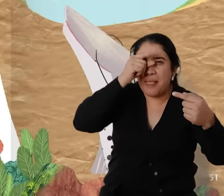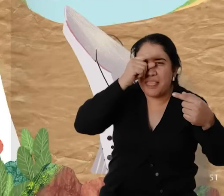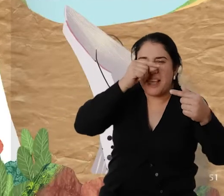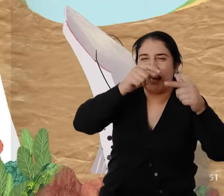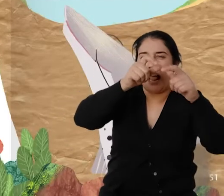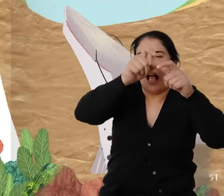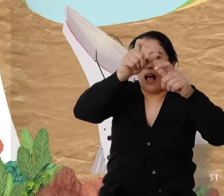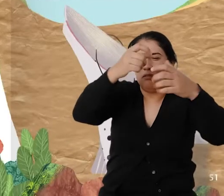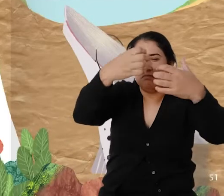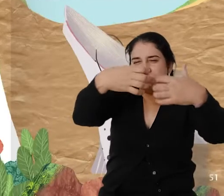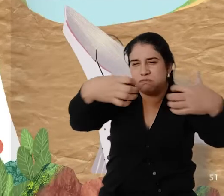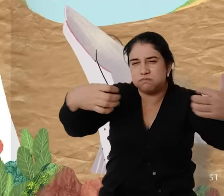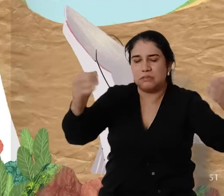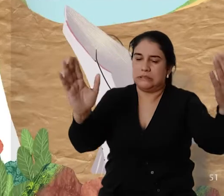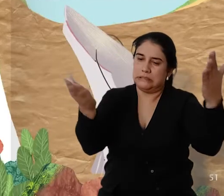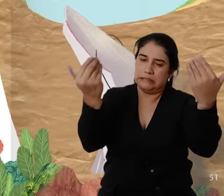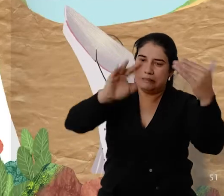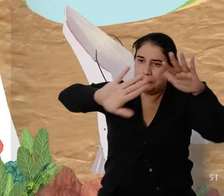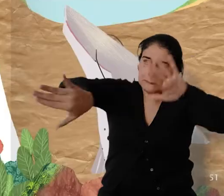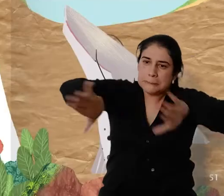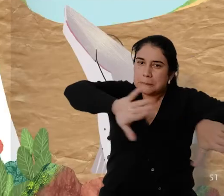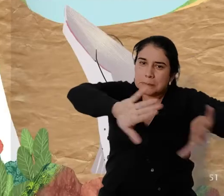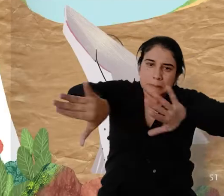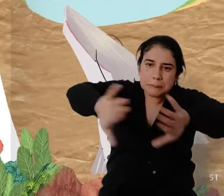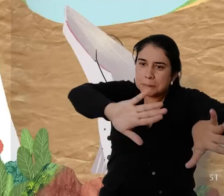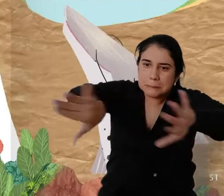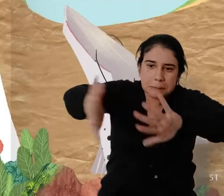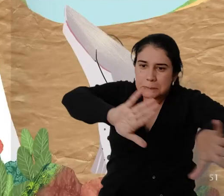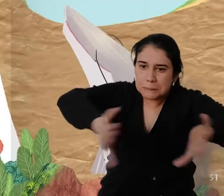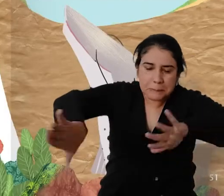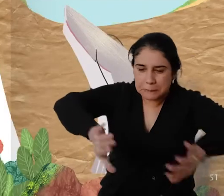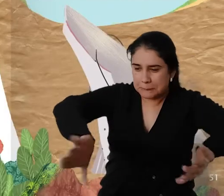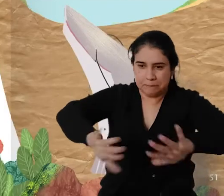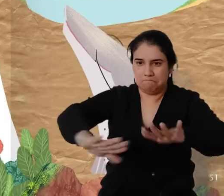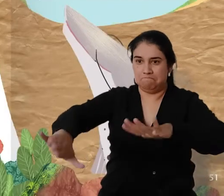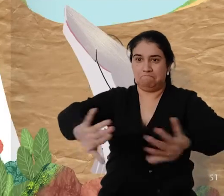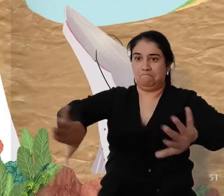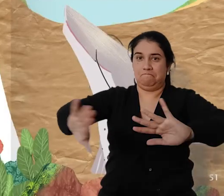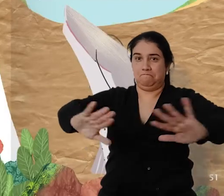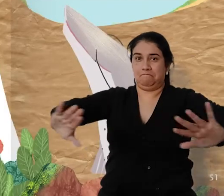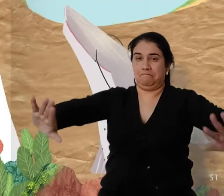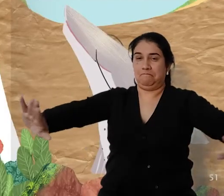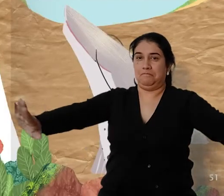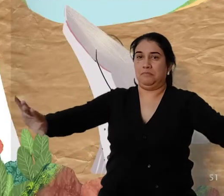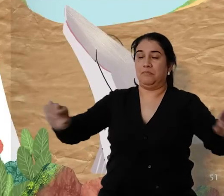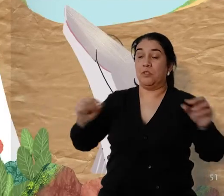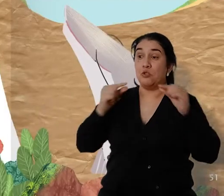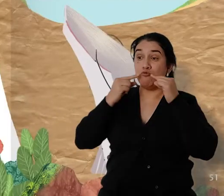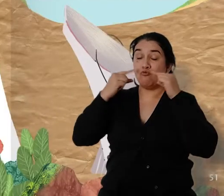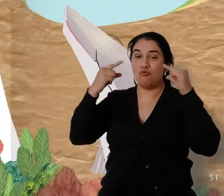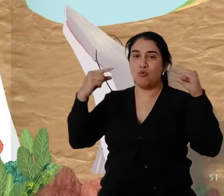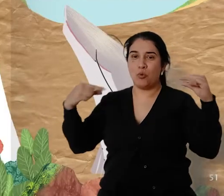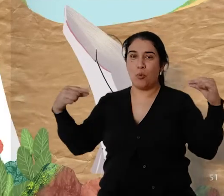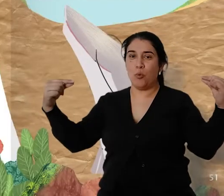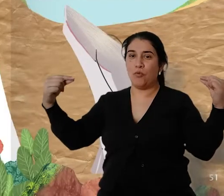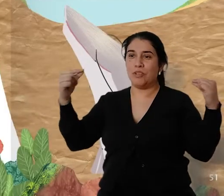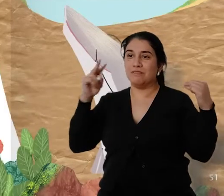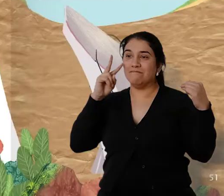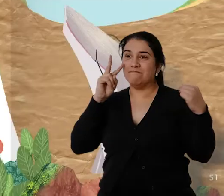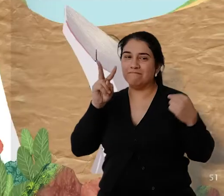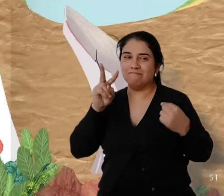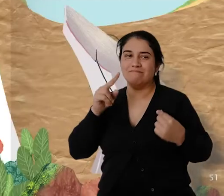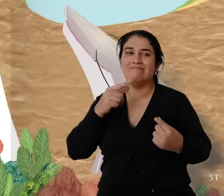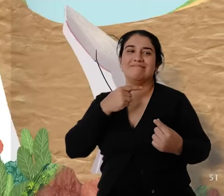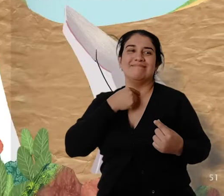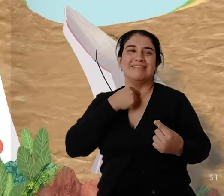nada servía ya, puesto que ningún buque volvería a pasar por allí. El surubí, que se había enamorado del cinturón y